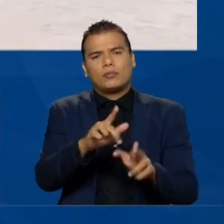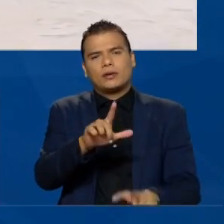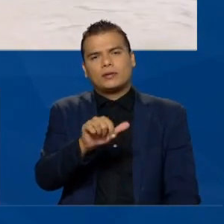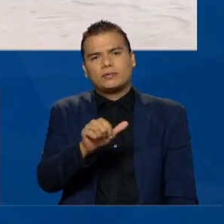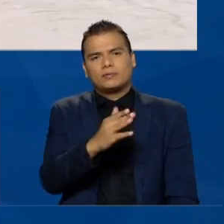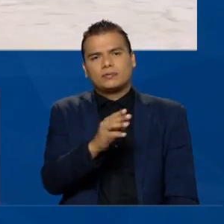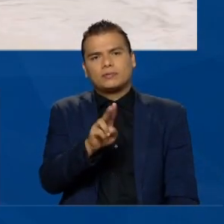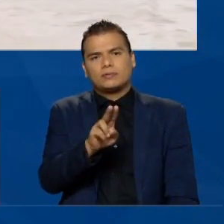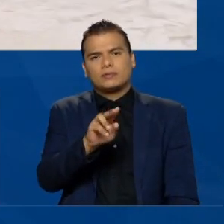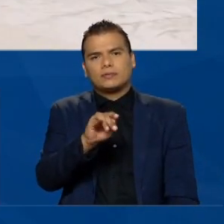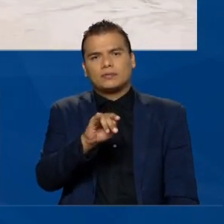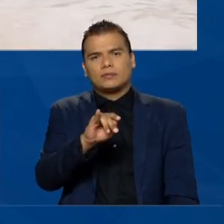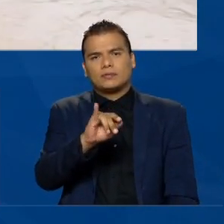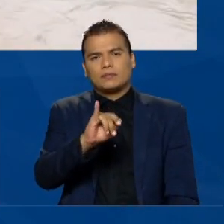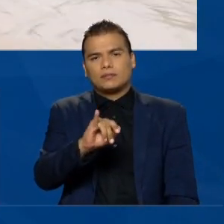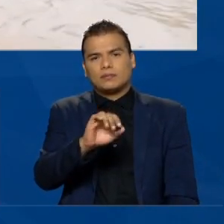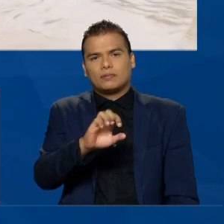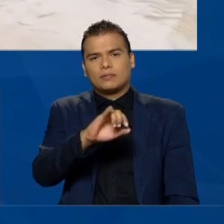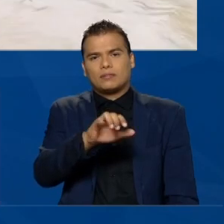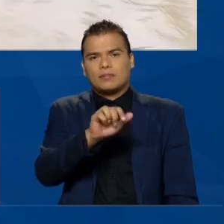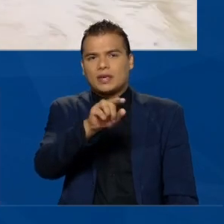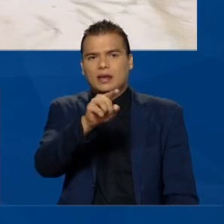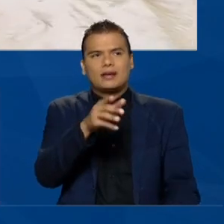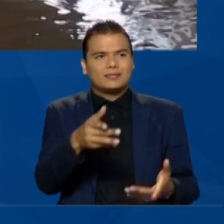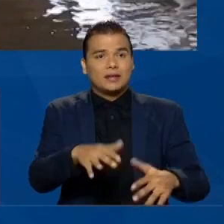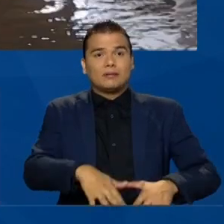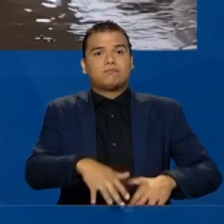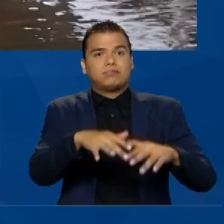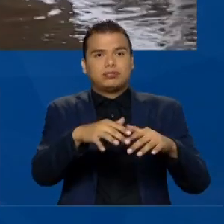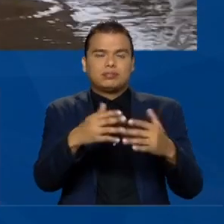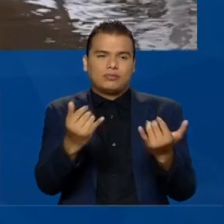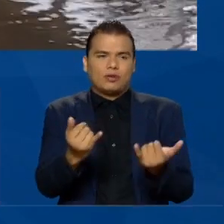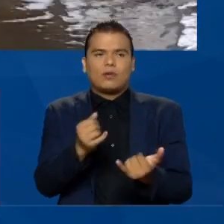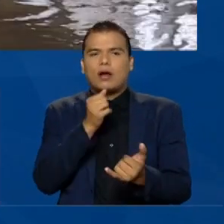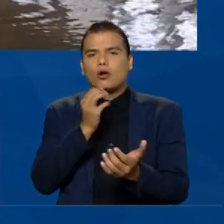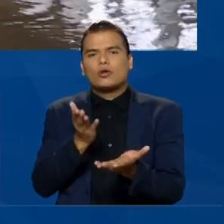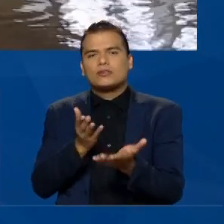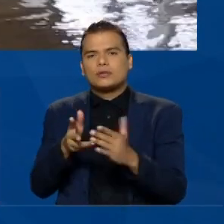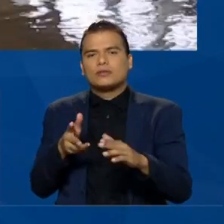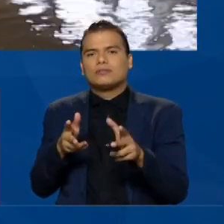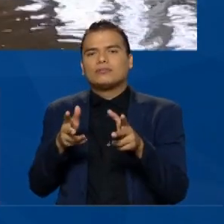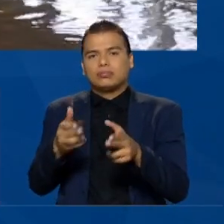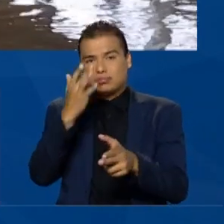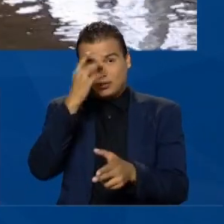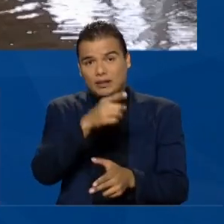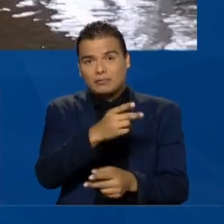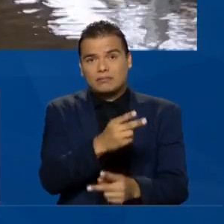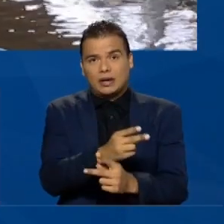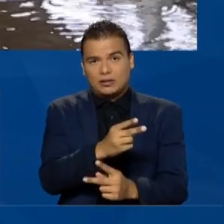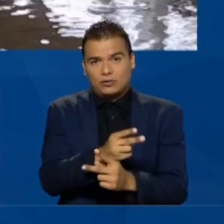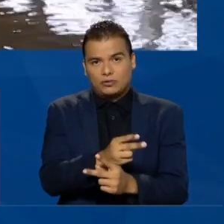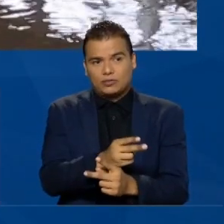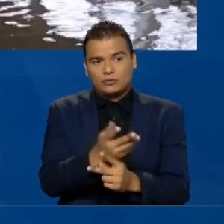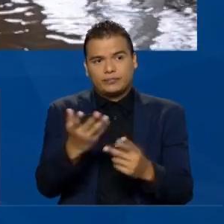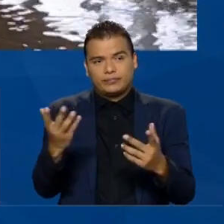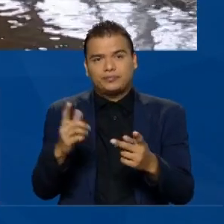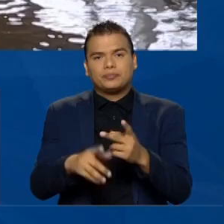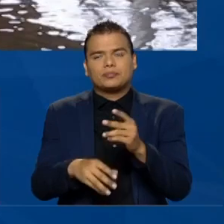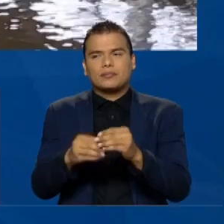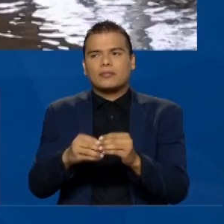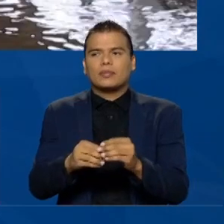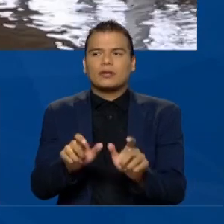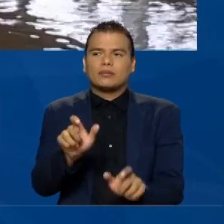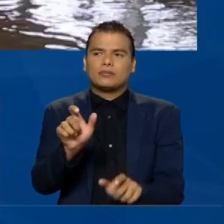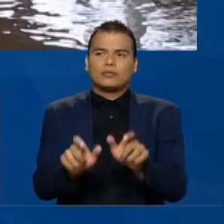están siendo monitoreado debido al alto nivel que presenta. Aún los municipios, o mejor, los habitantes de